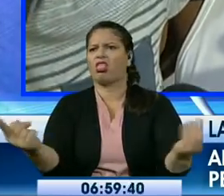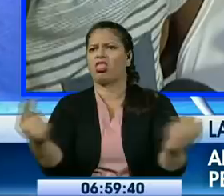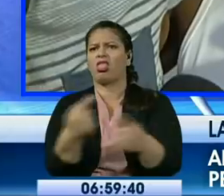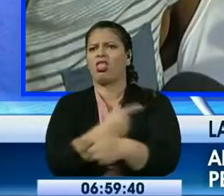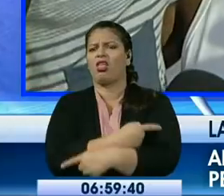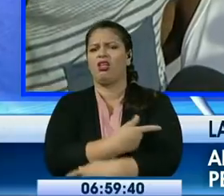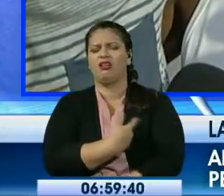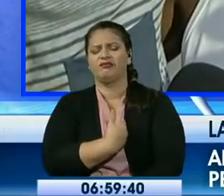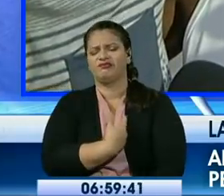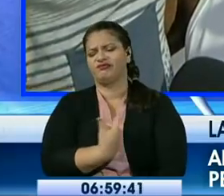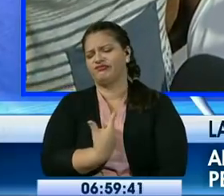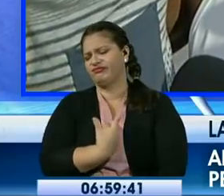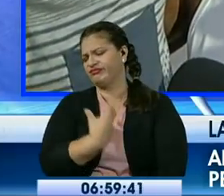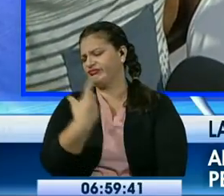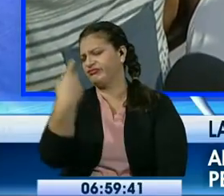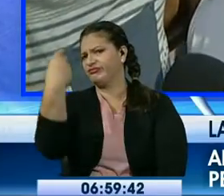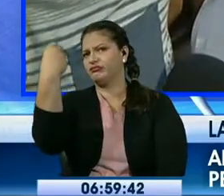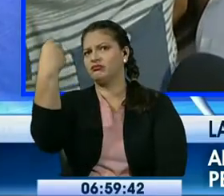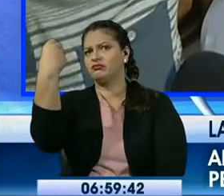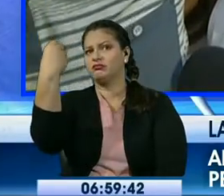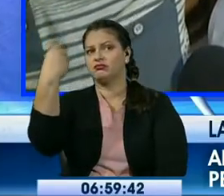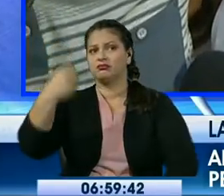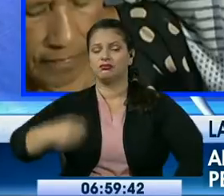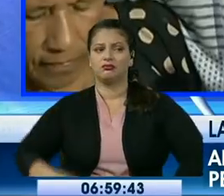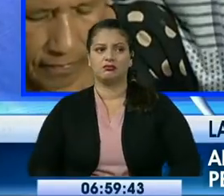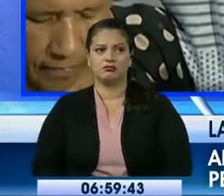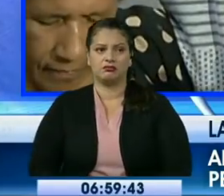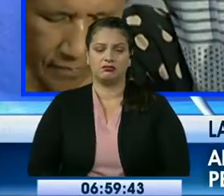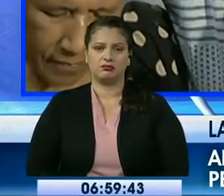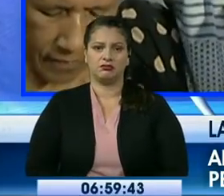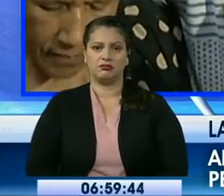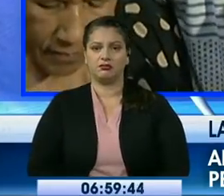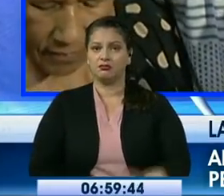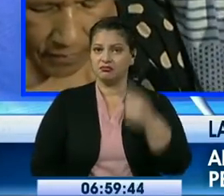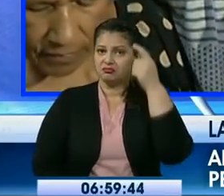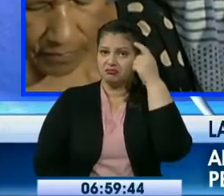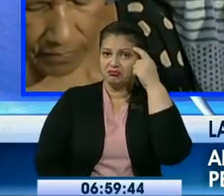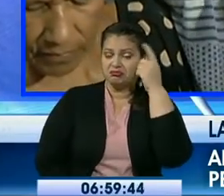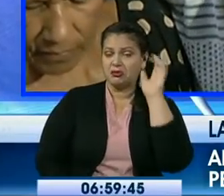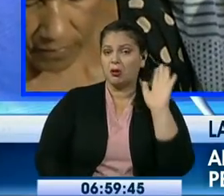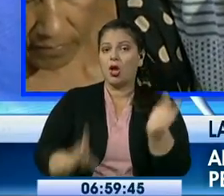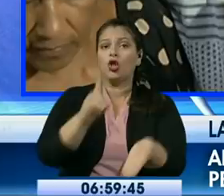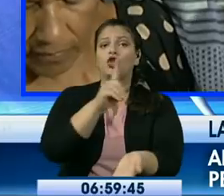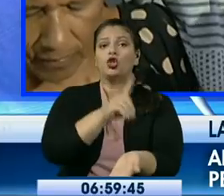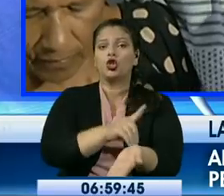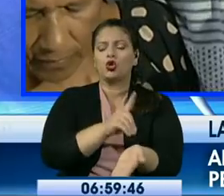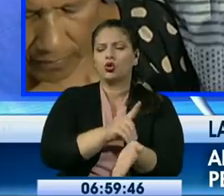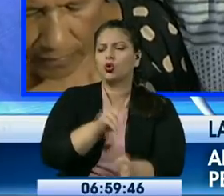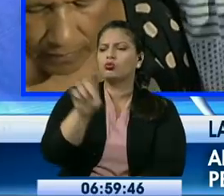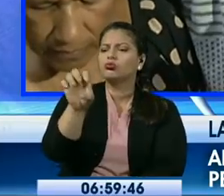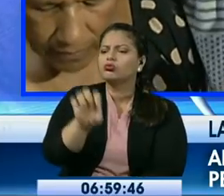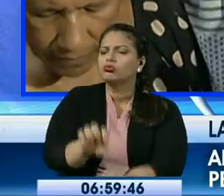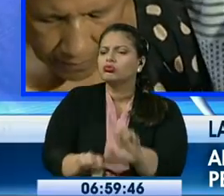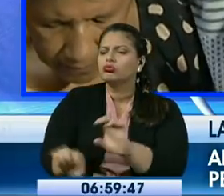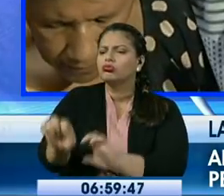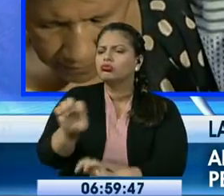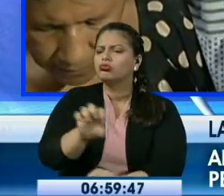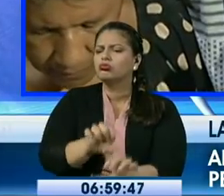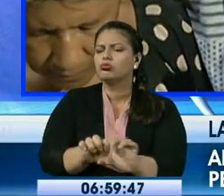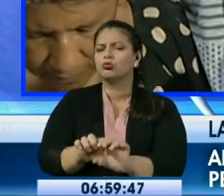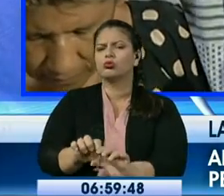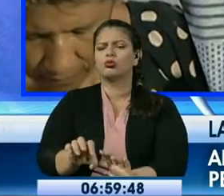que no era una lesión provocada de un delito flagrante, porque acuérdate que en el Albán Borja se atienden delitos